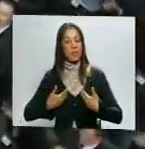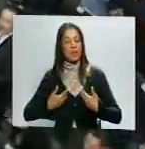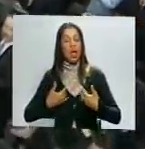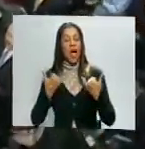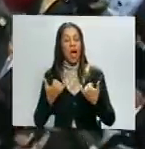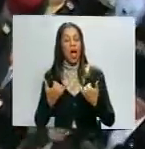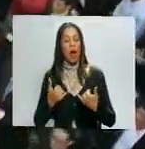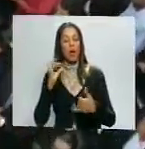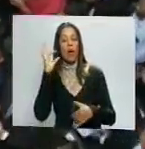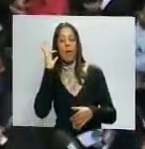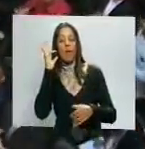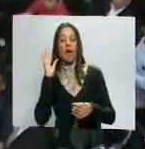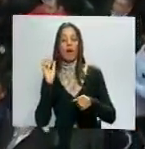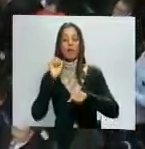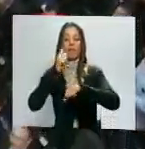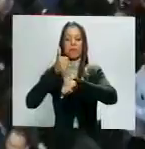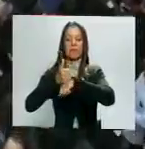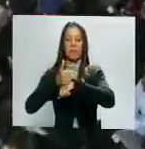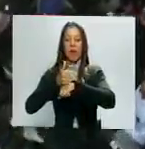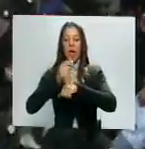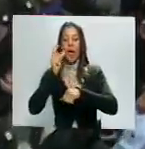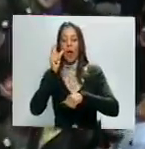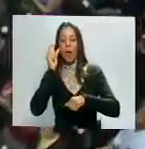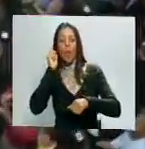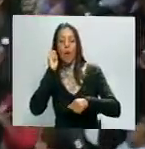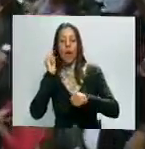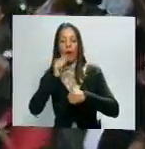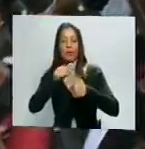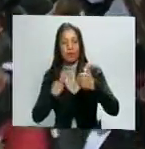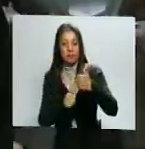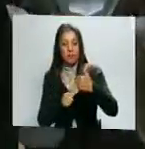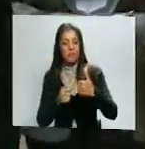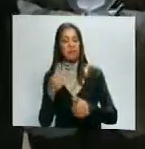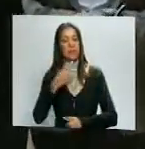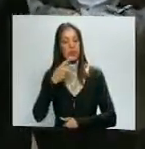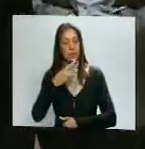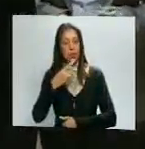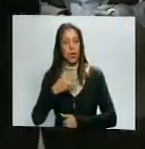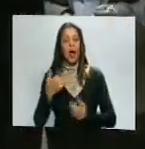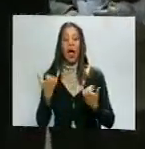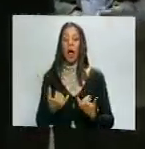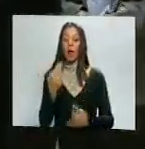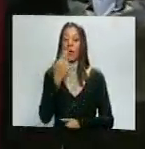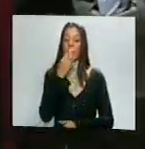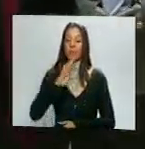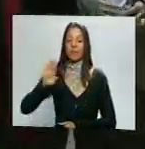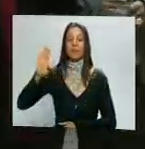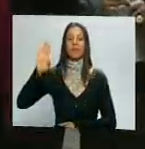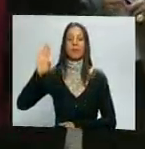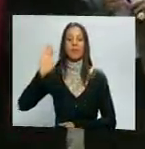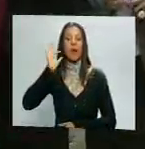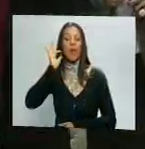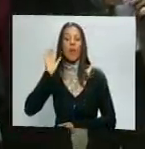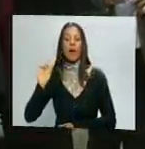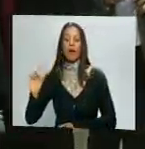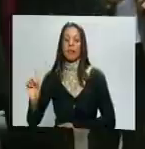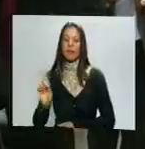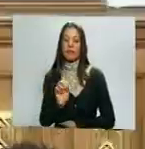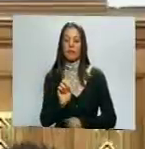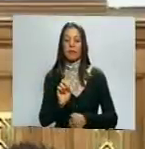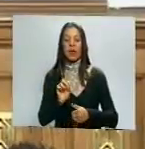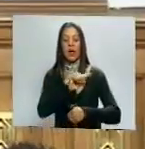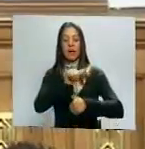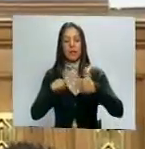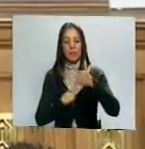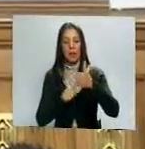en nuestra Junta Directiva. Vamos a pasar a juramentar a la primera vicepresidenta